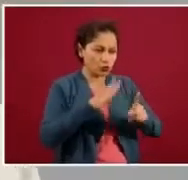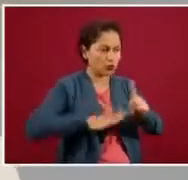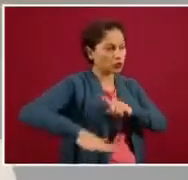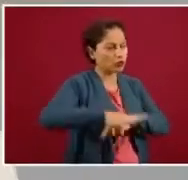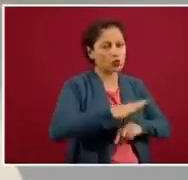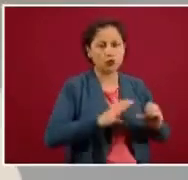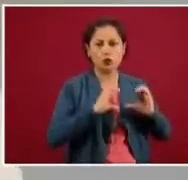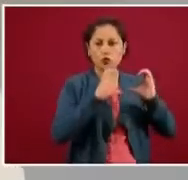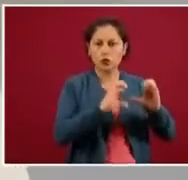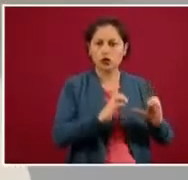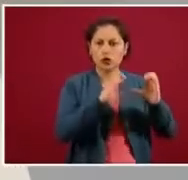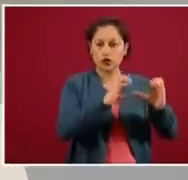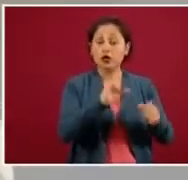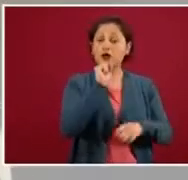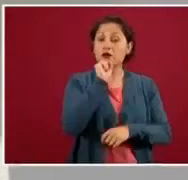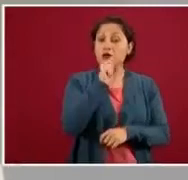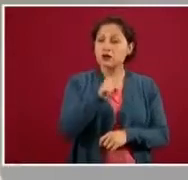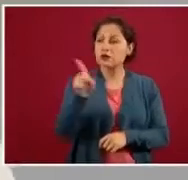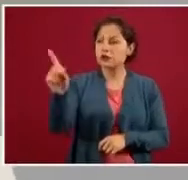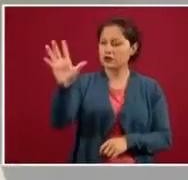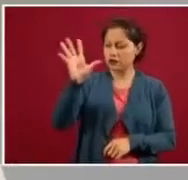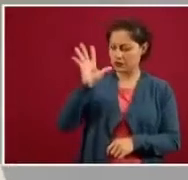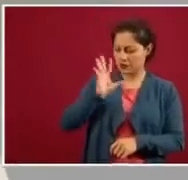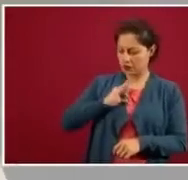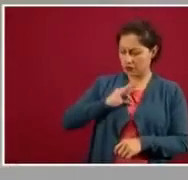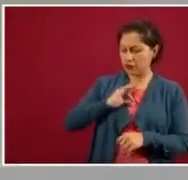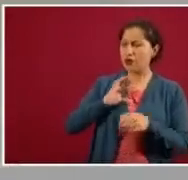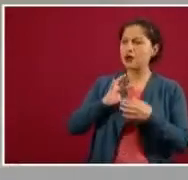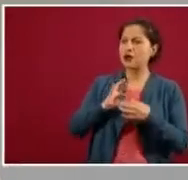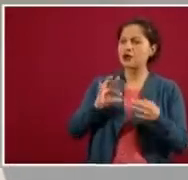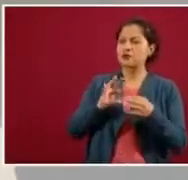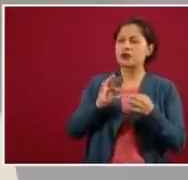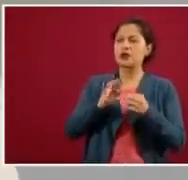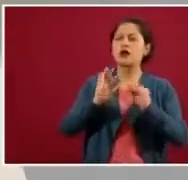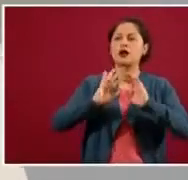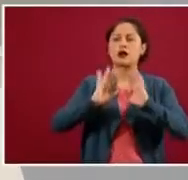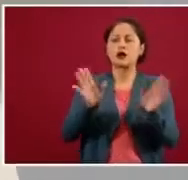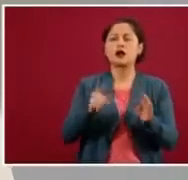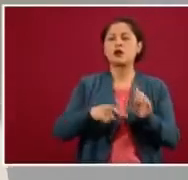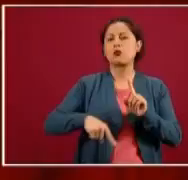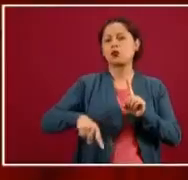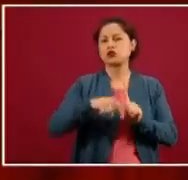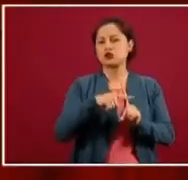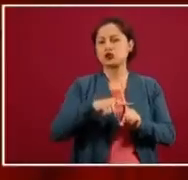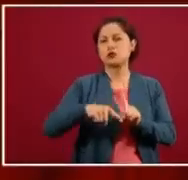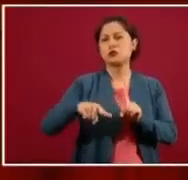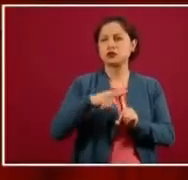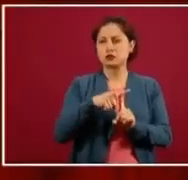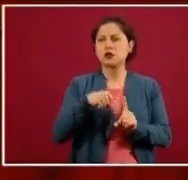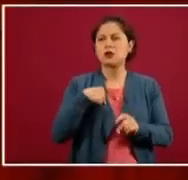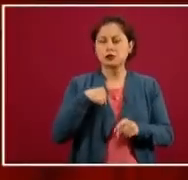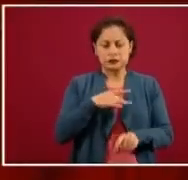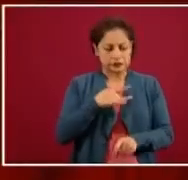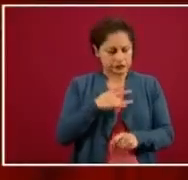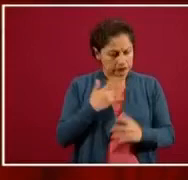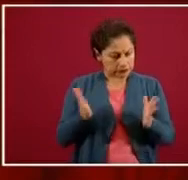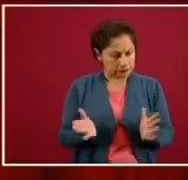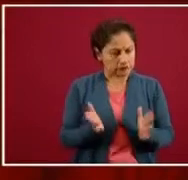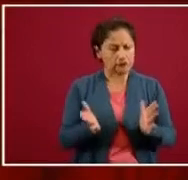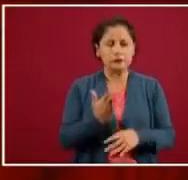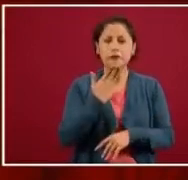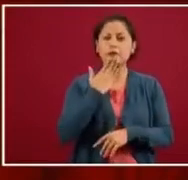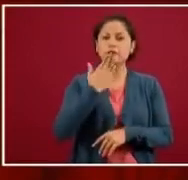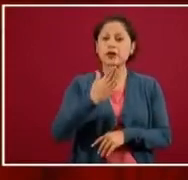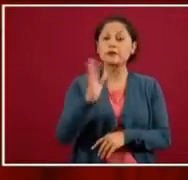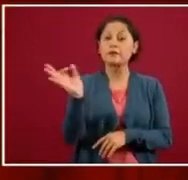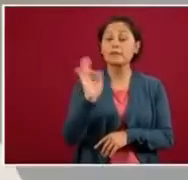es alentador, nos puede llamar a aprovecharlo. Si algo es retador, si algo es difícil, si